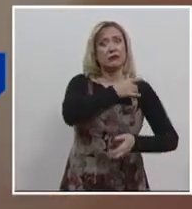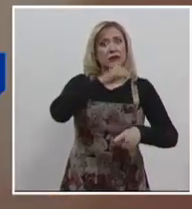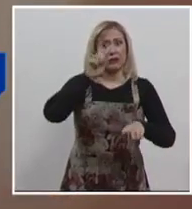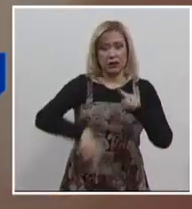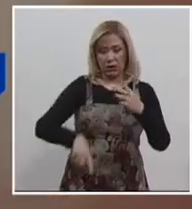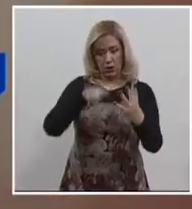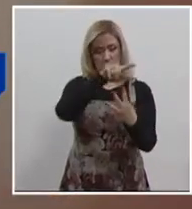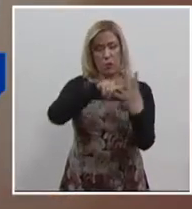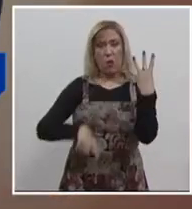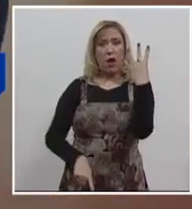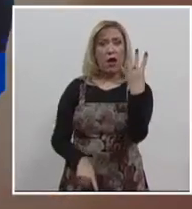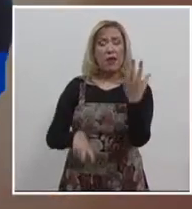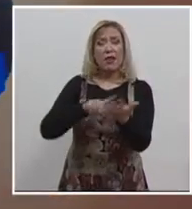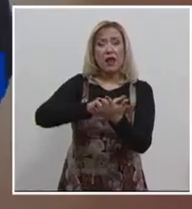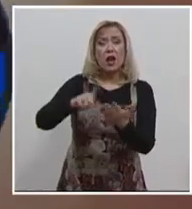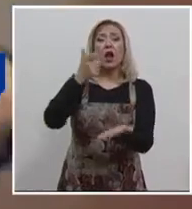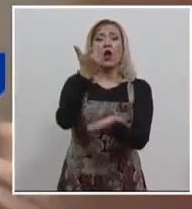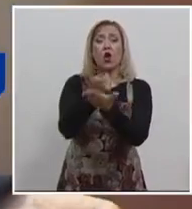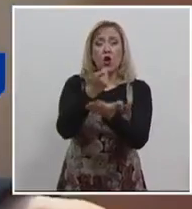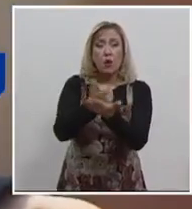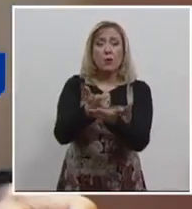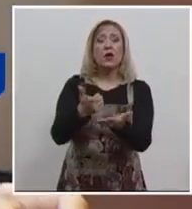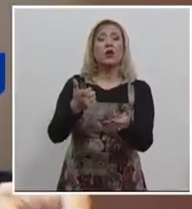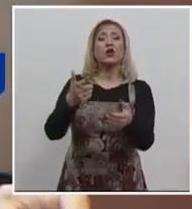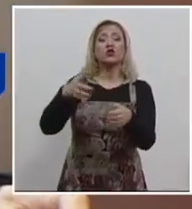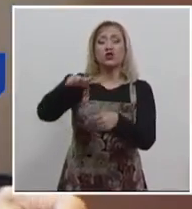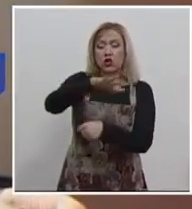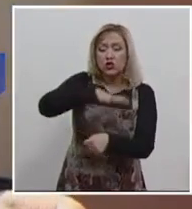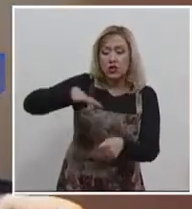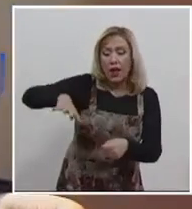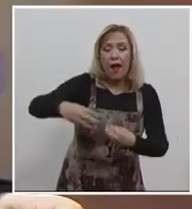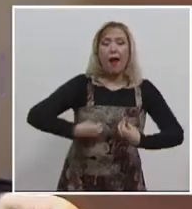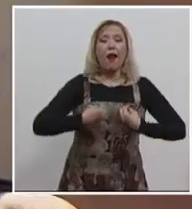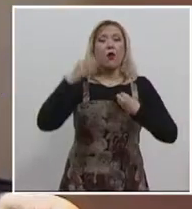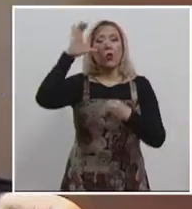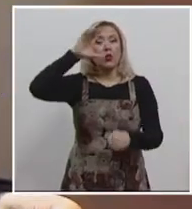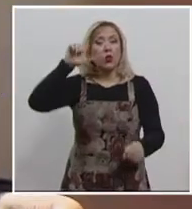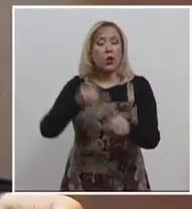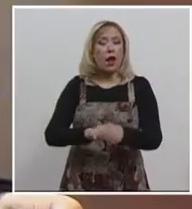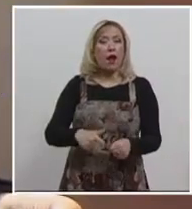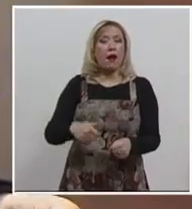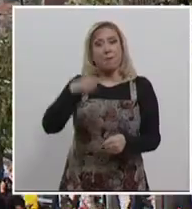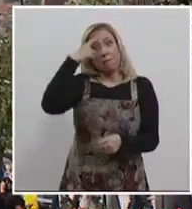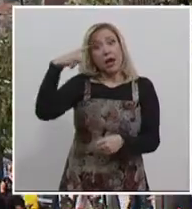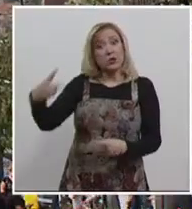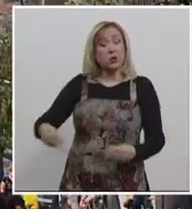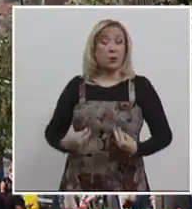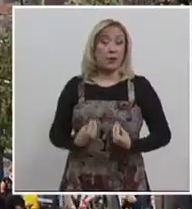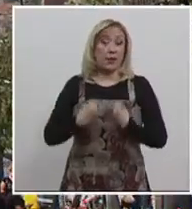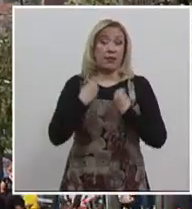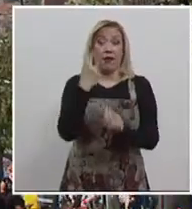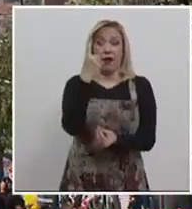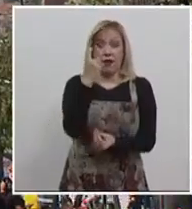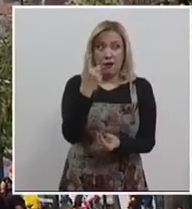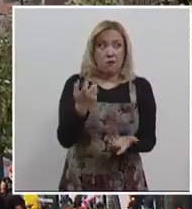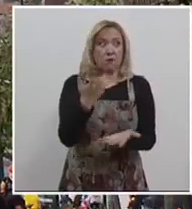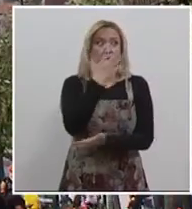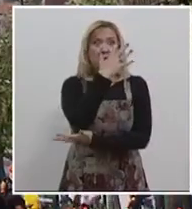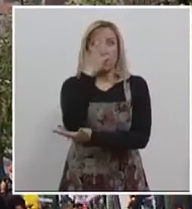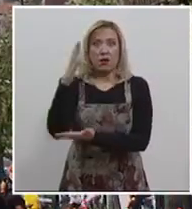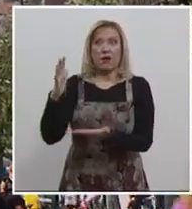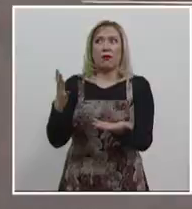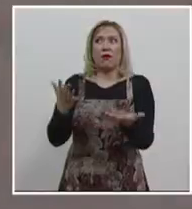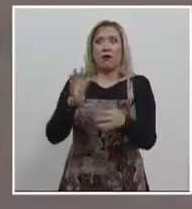derechos económicos, sociales y culturales fundamentales para su sobrevivencia. Destacó que a partir de la reforma